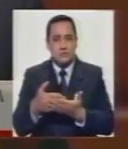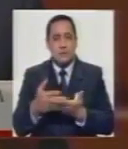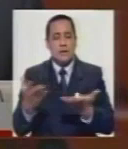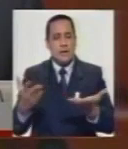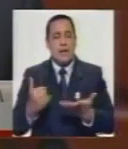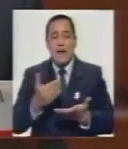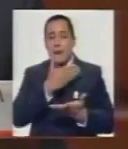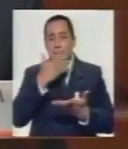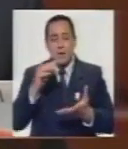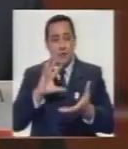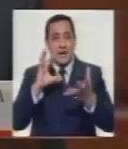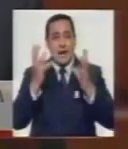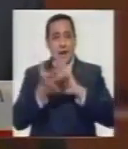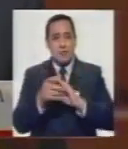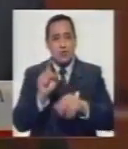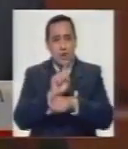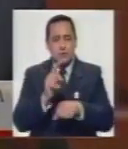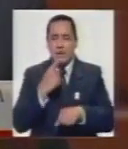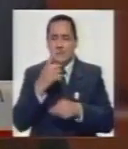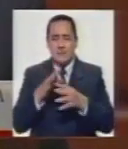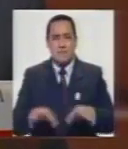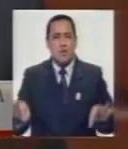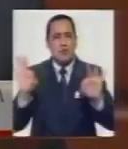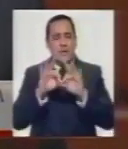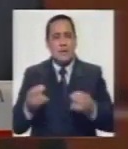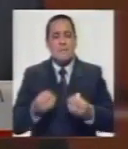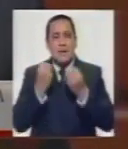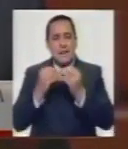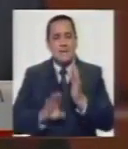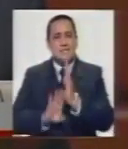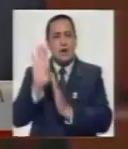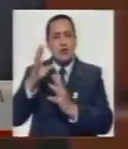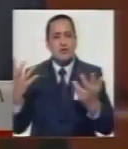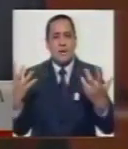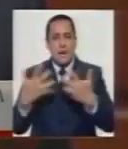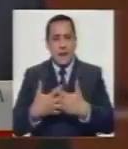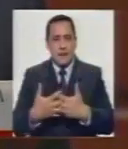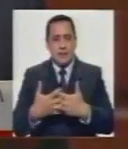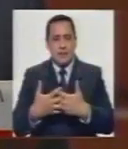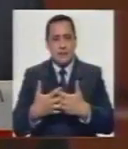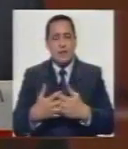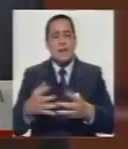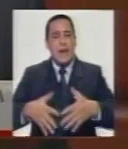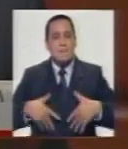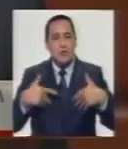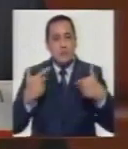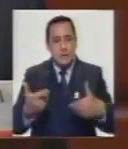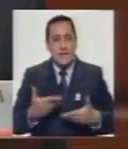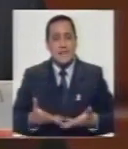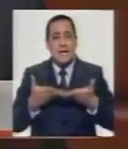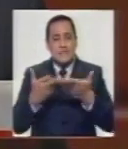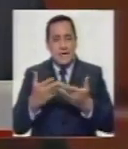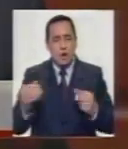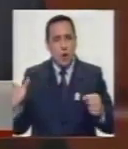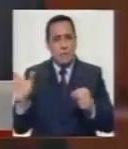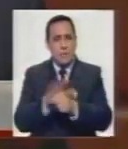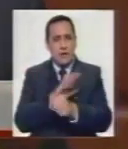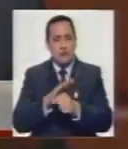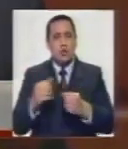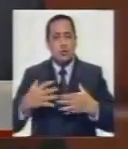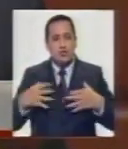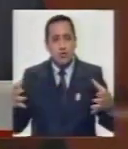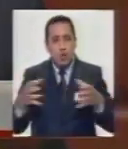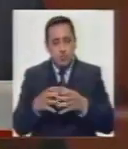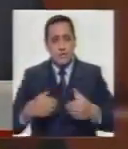La mejora en la calidad educativa es clave para lograr el desarrollo integral. La posibilidad de ejercer a plenitud